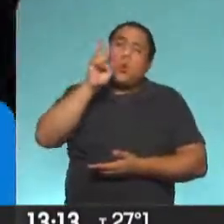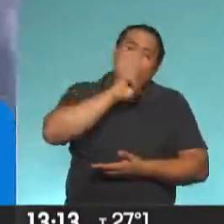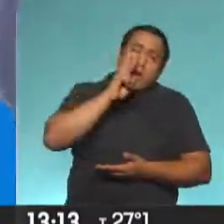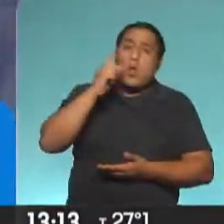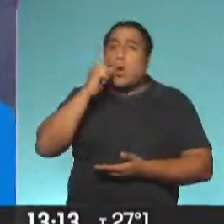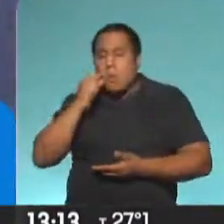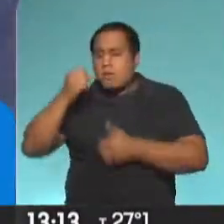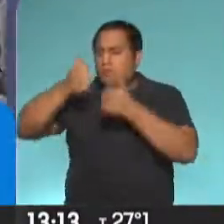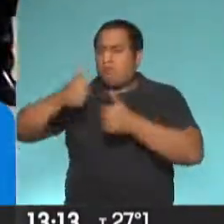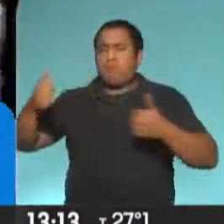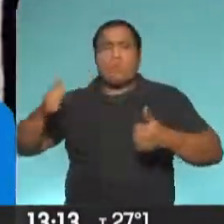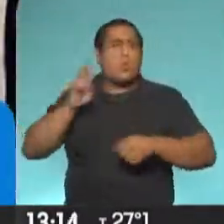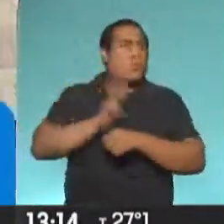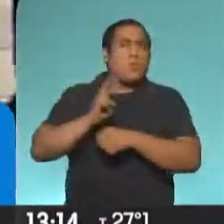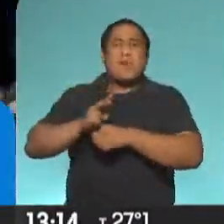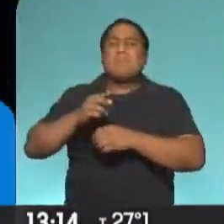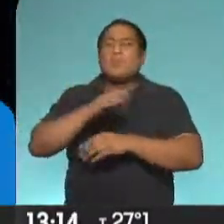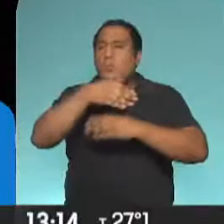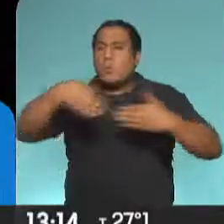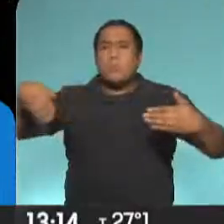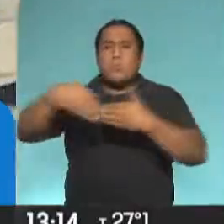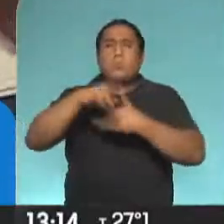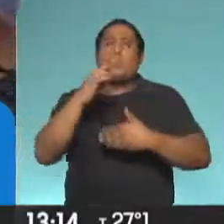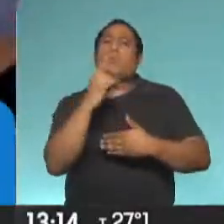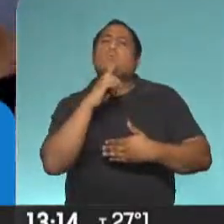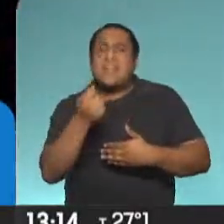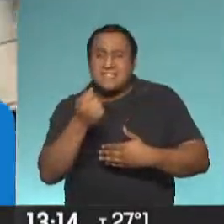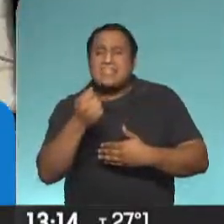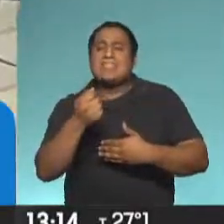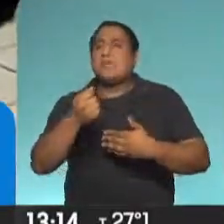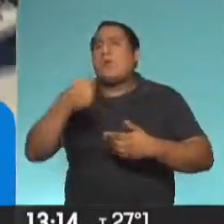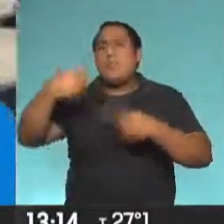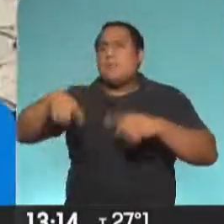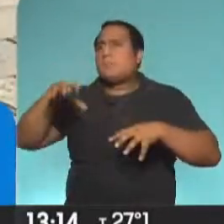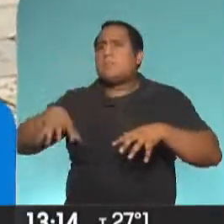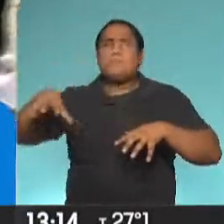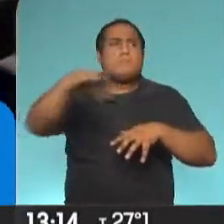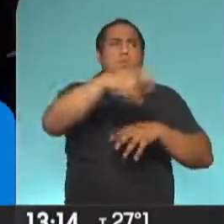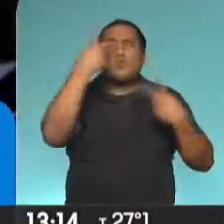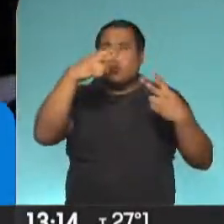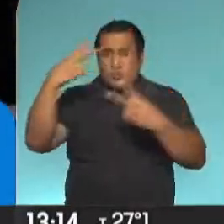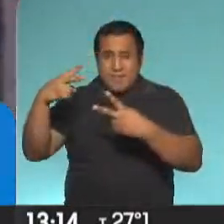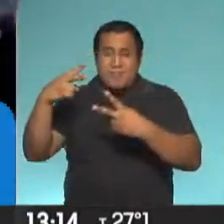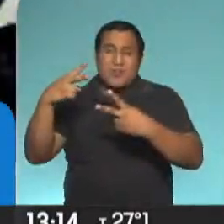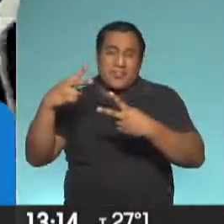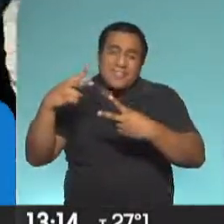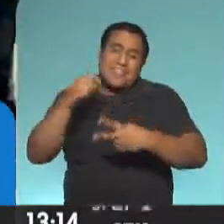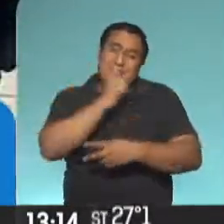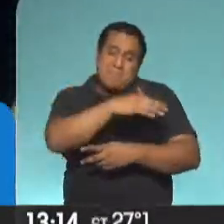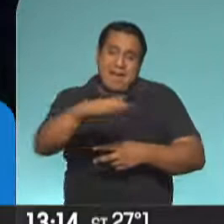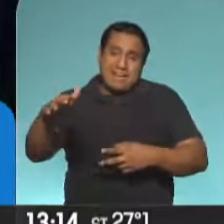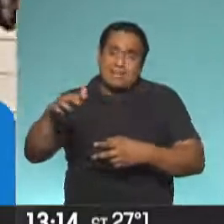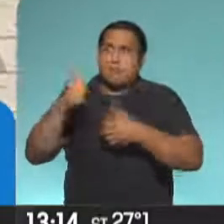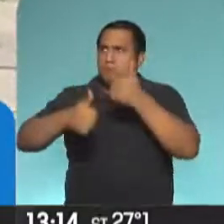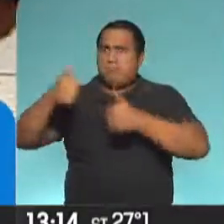custodiando las rutas y la seguridad en los diferentes puntos turísticos de la costa. ¿Qué dijo el gobernador? Bueno, apeló a